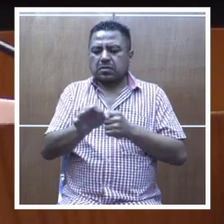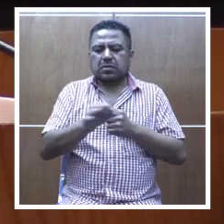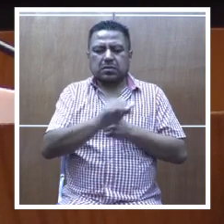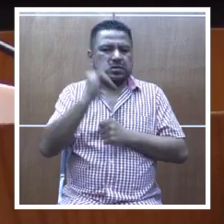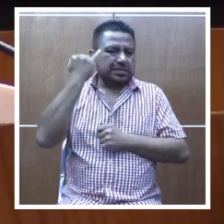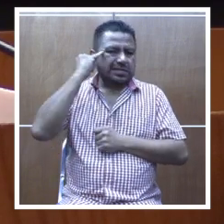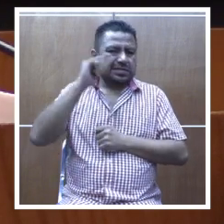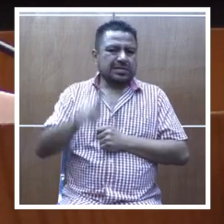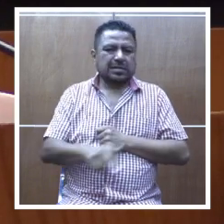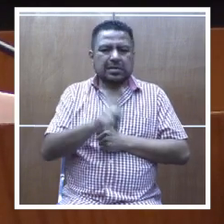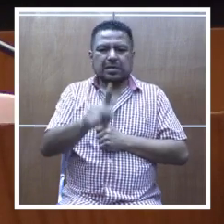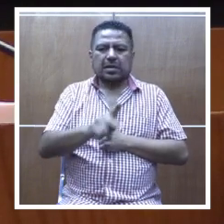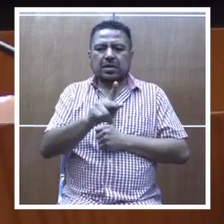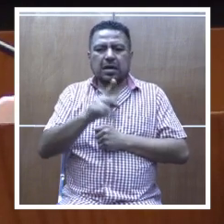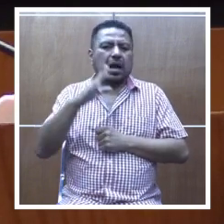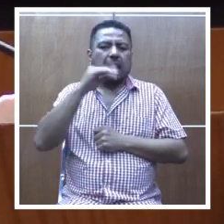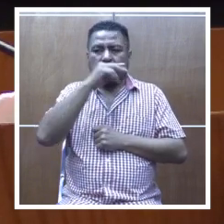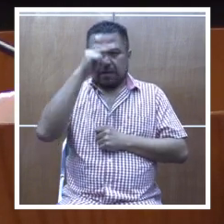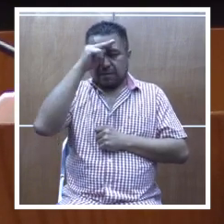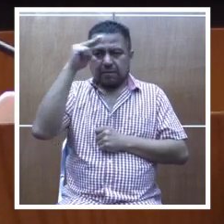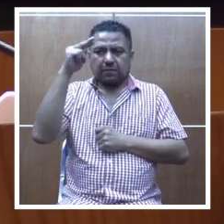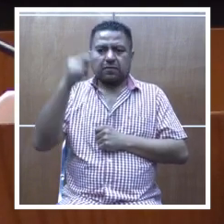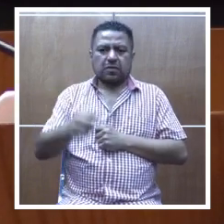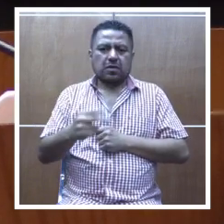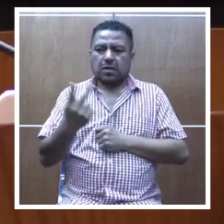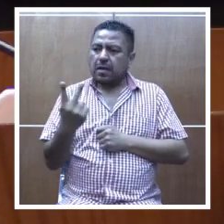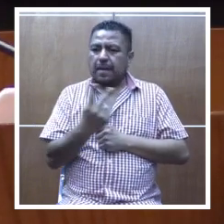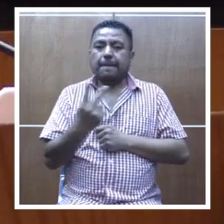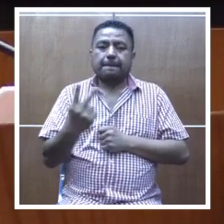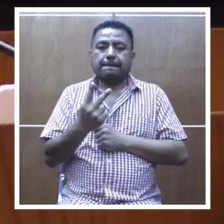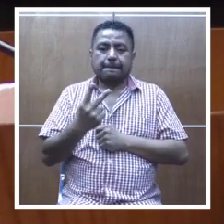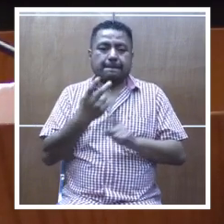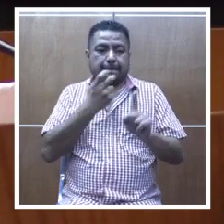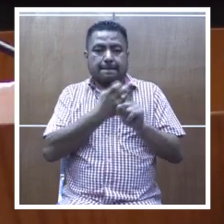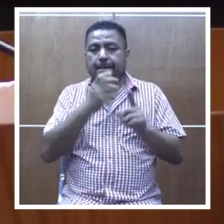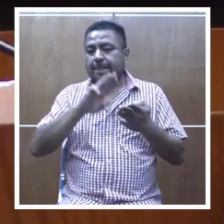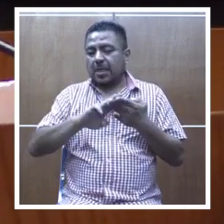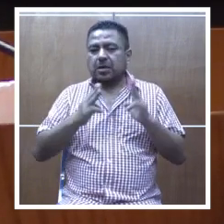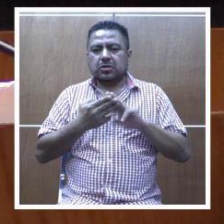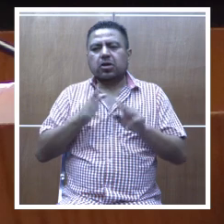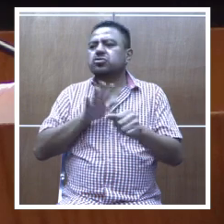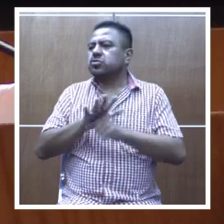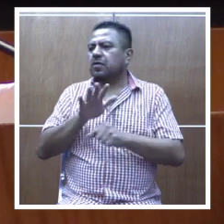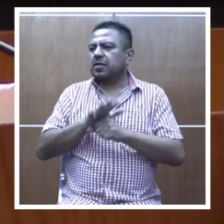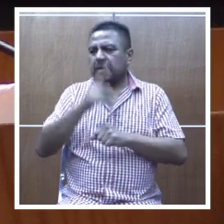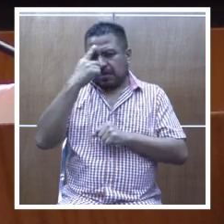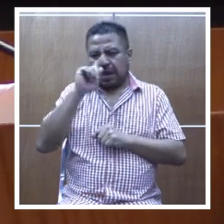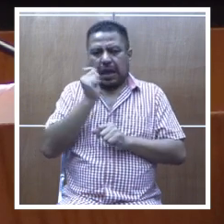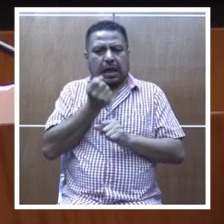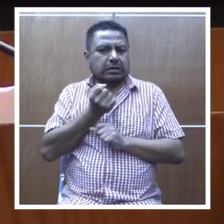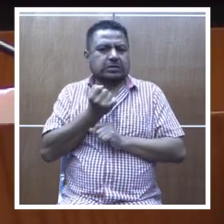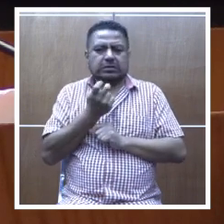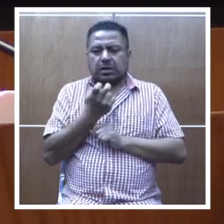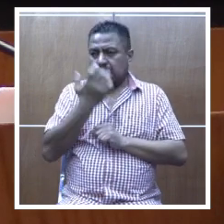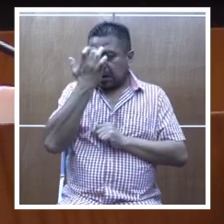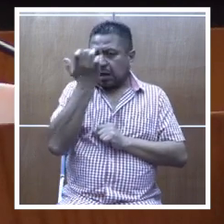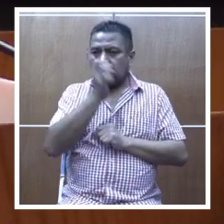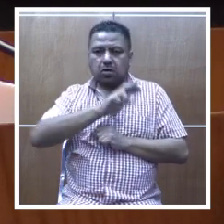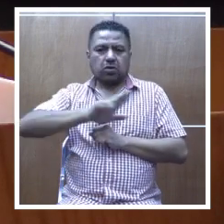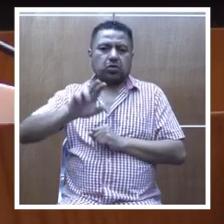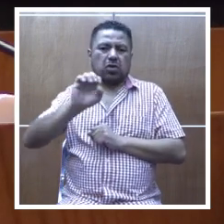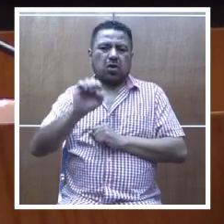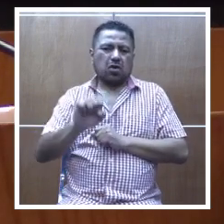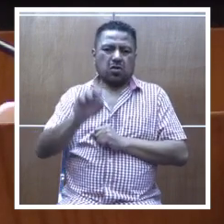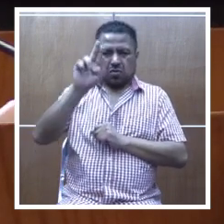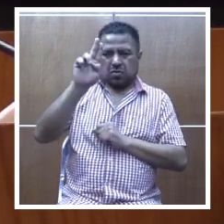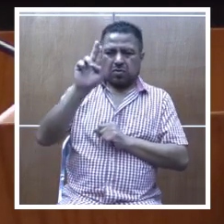indígenas y el pueblo afromexicano y equiparables. Esas condiciones son motivo suficiente para que así lo hayan reconocido las Naciones